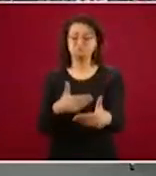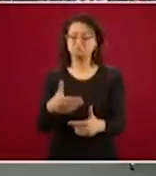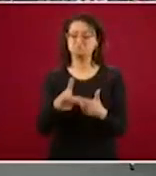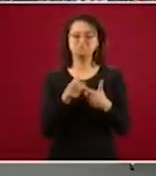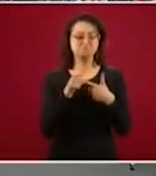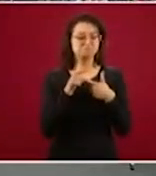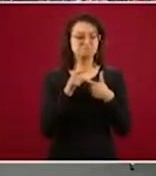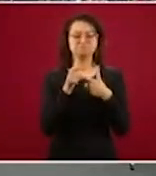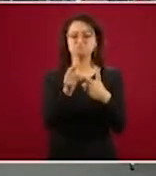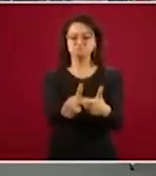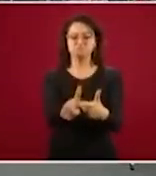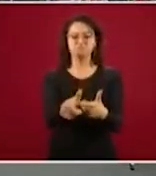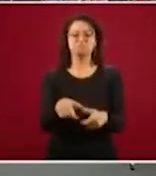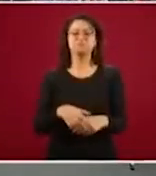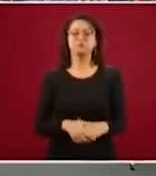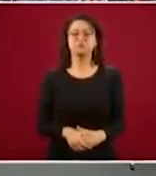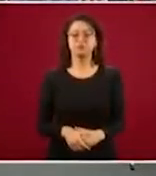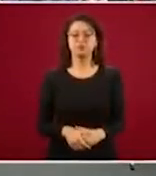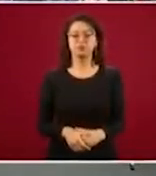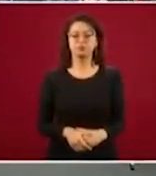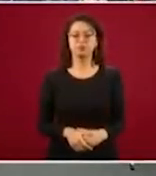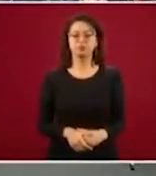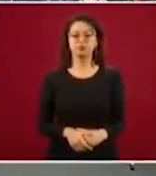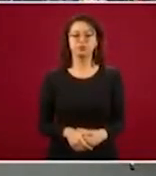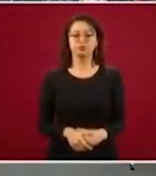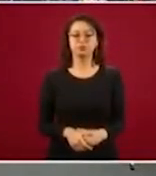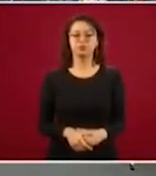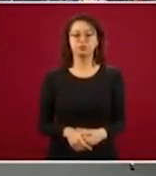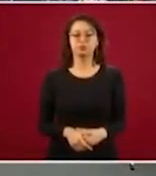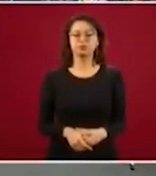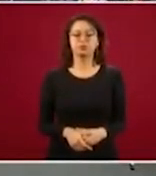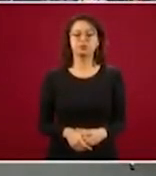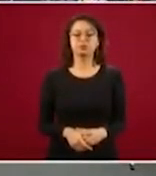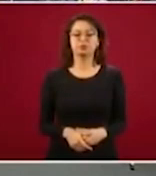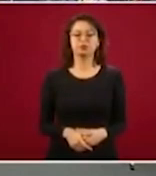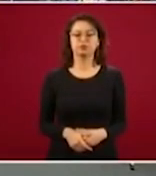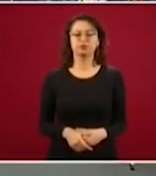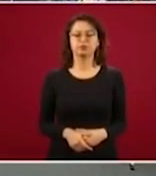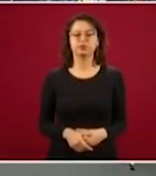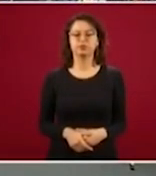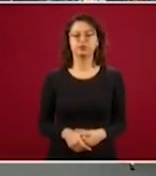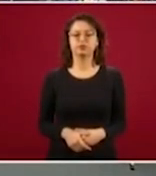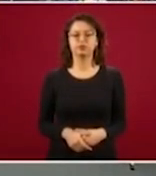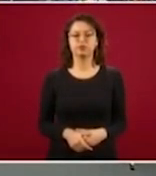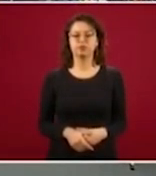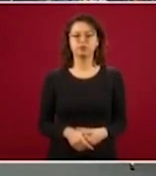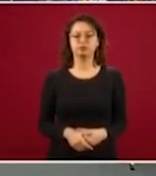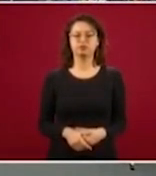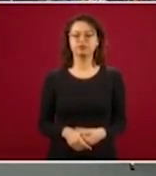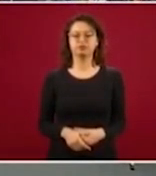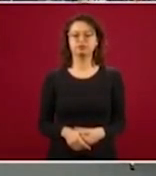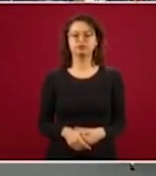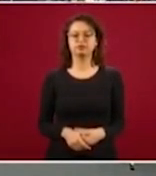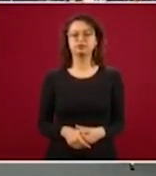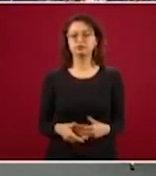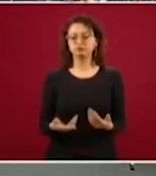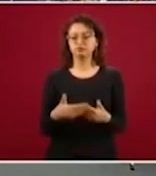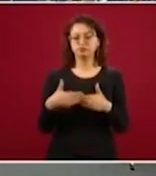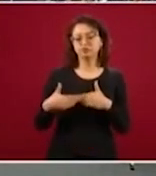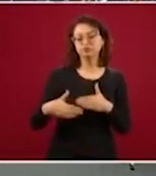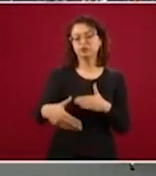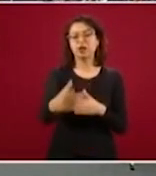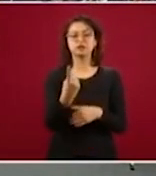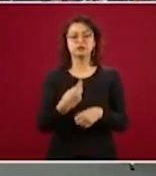En estos días vamos a abrir